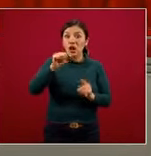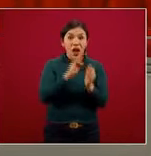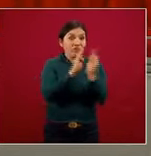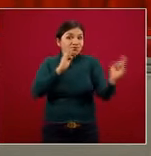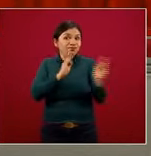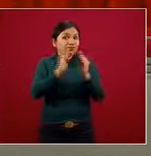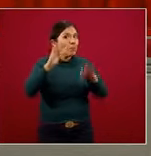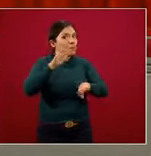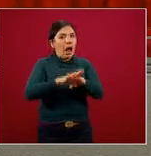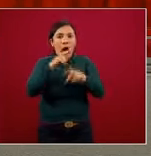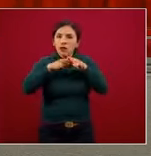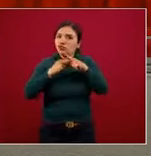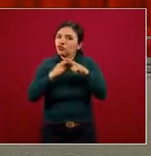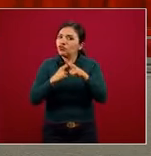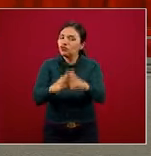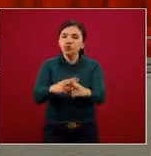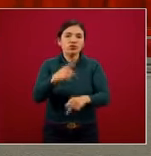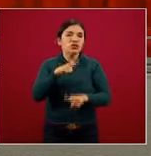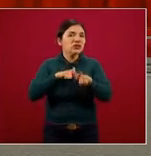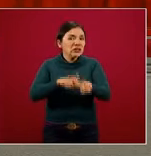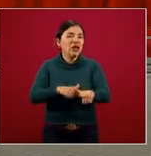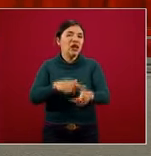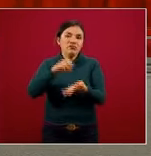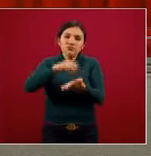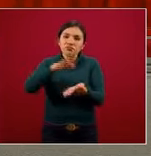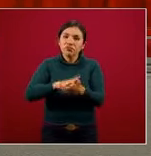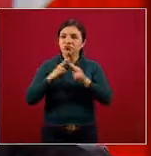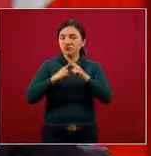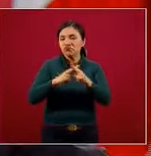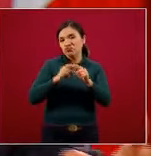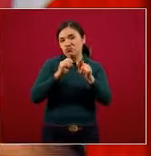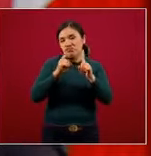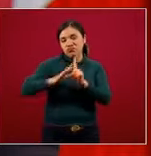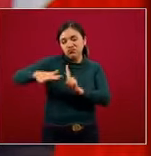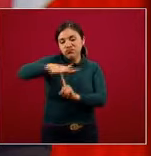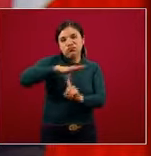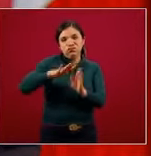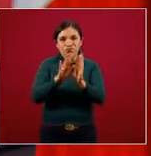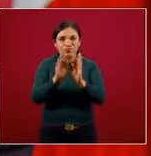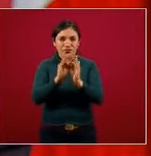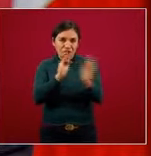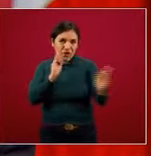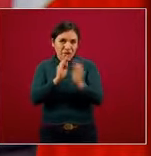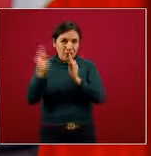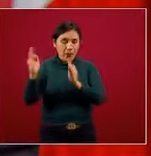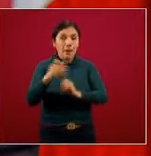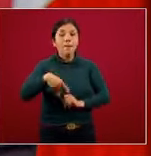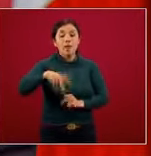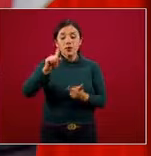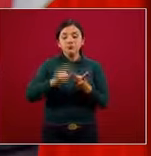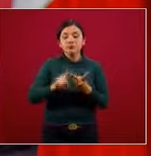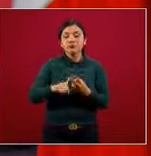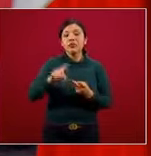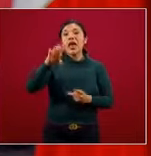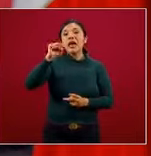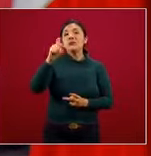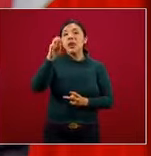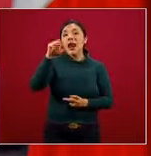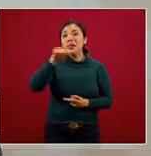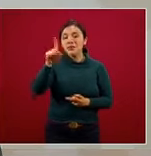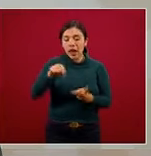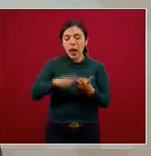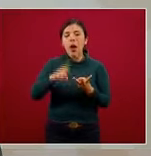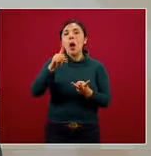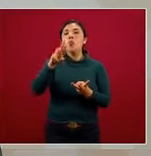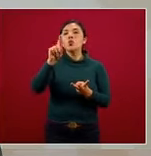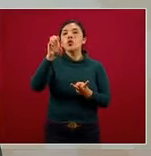todo el tiempo. Todo el tiempo hay que conservar la sana distancia. Pero esperanza, prudencia nos